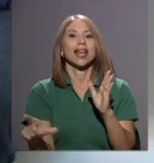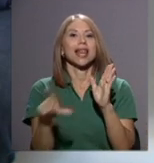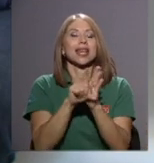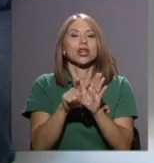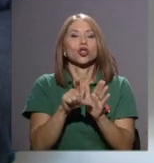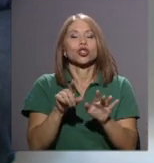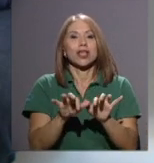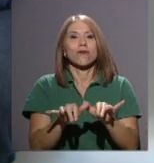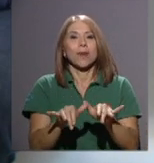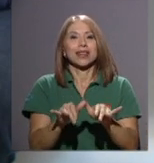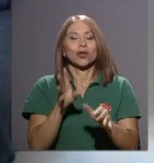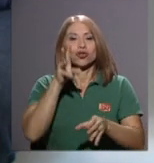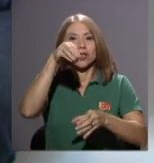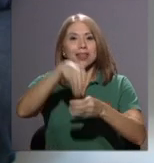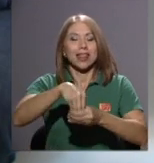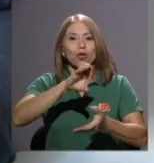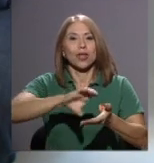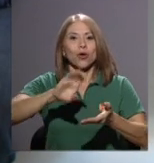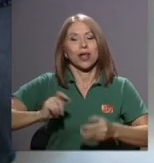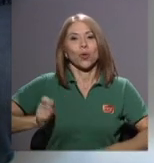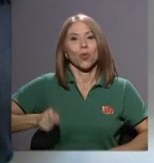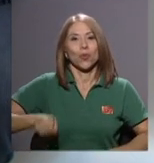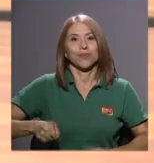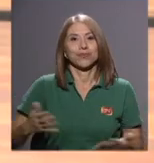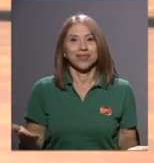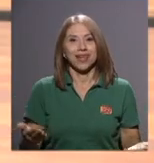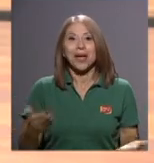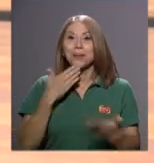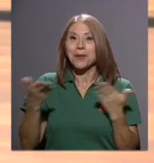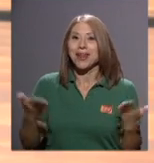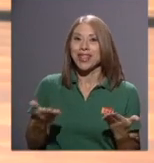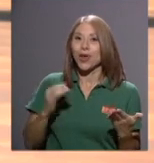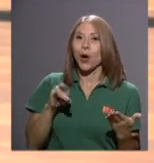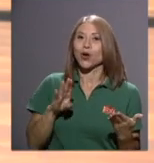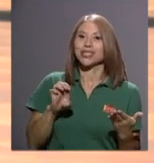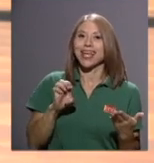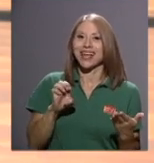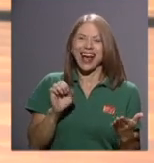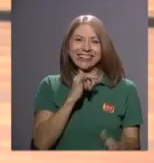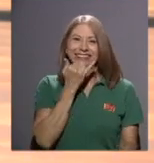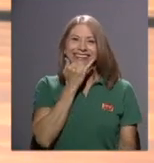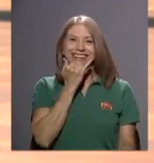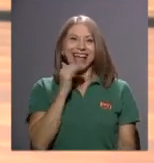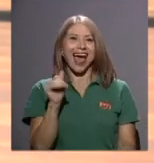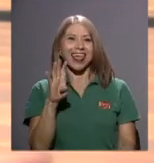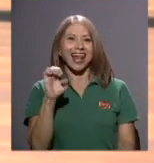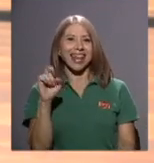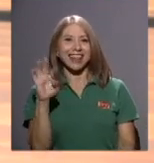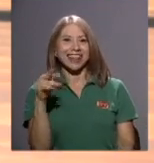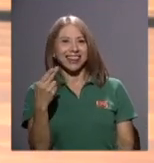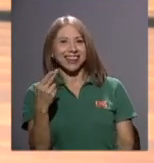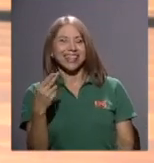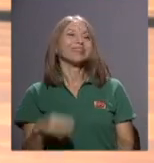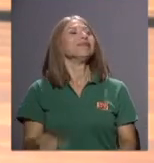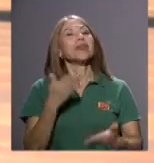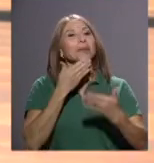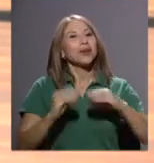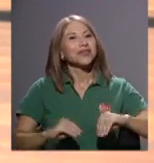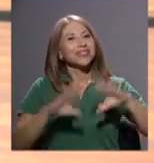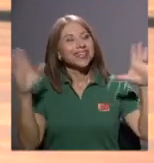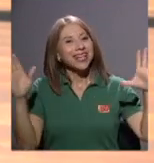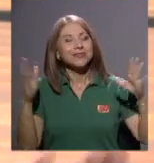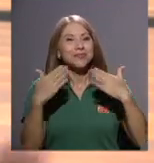colegio. Bienvenido, José, más bien Adalid. ¿Qué tal? ¿Cómo le va? Bueno, buenos días, Marlon.